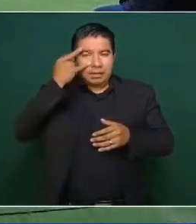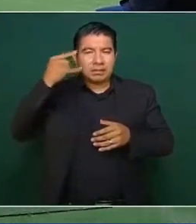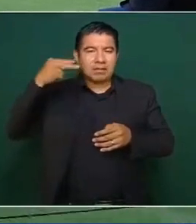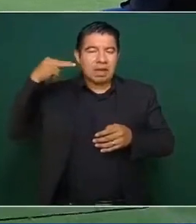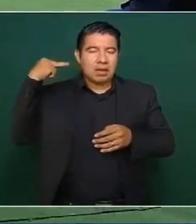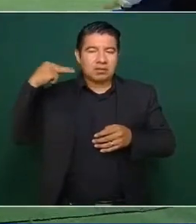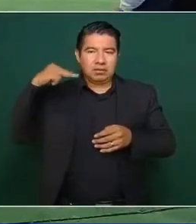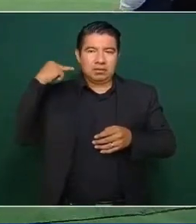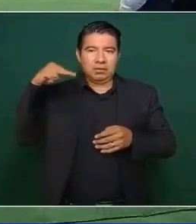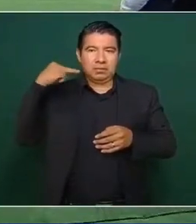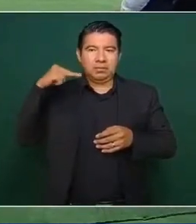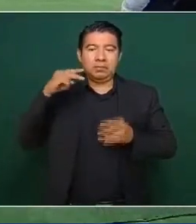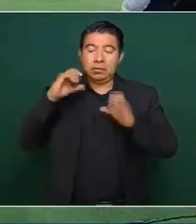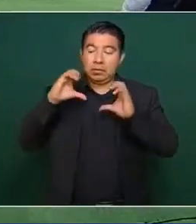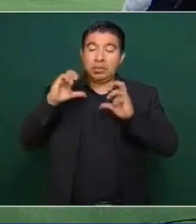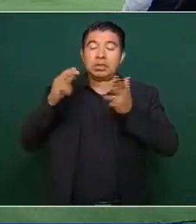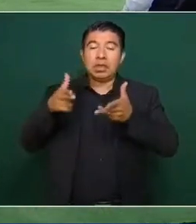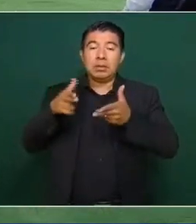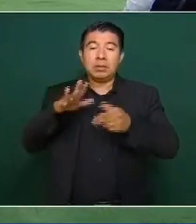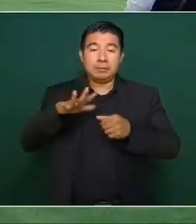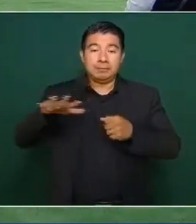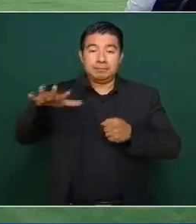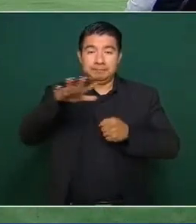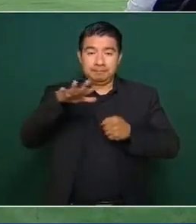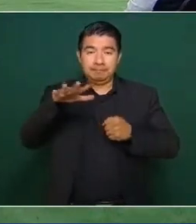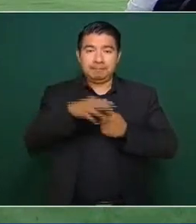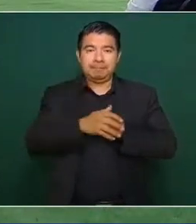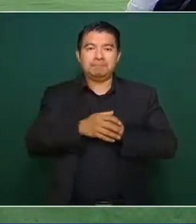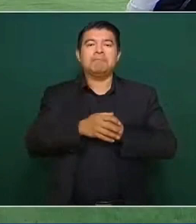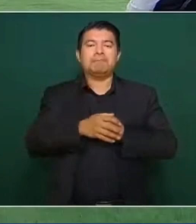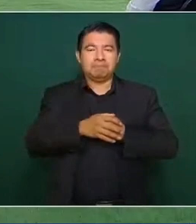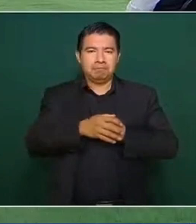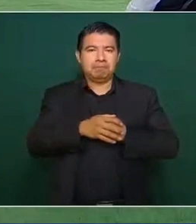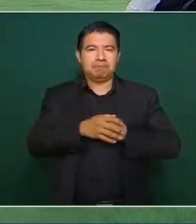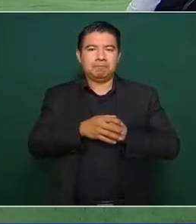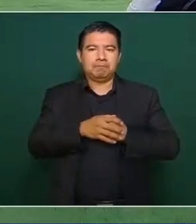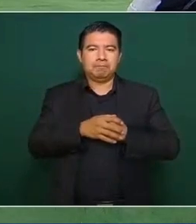Veracruz, Chiapas, pues están